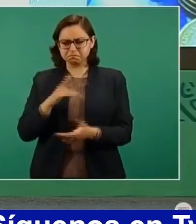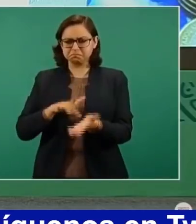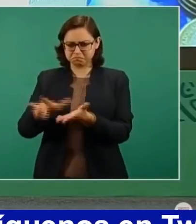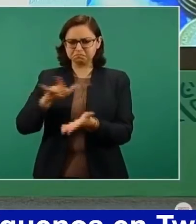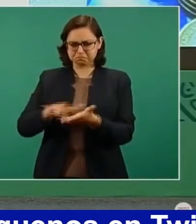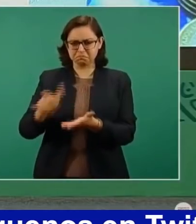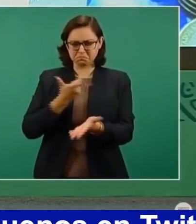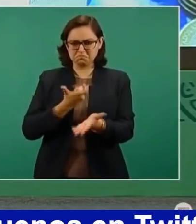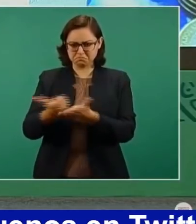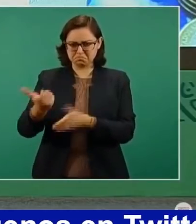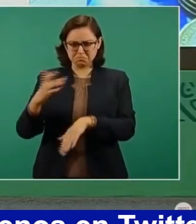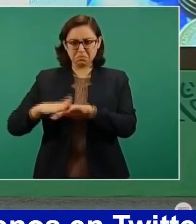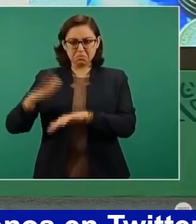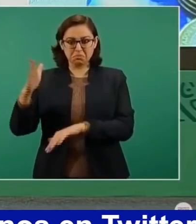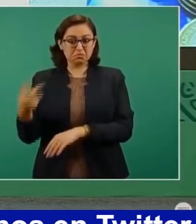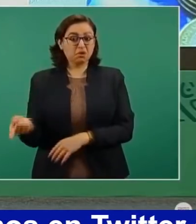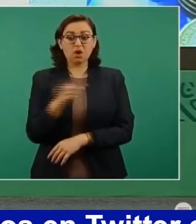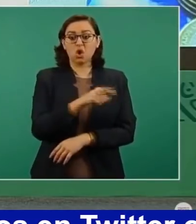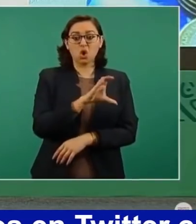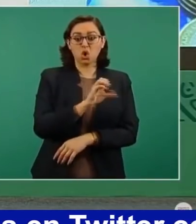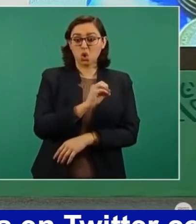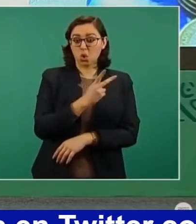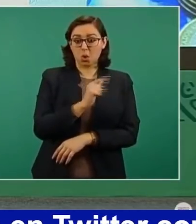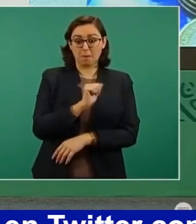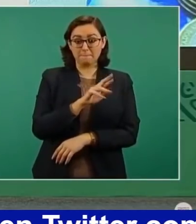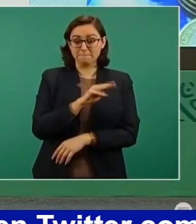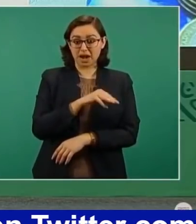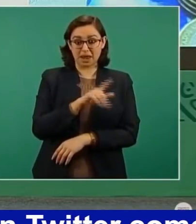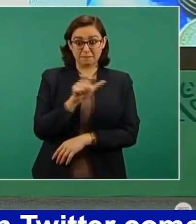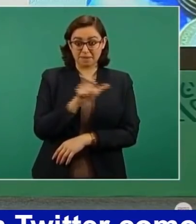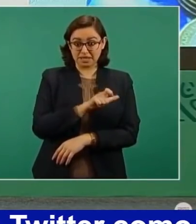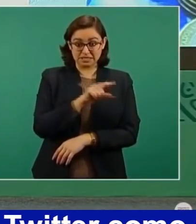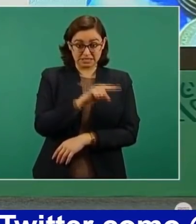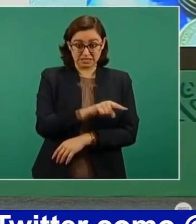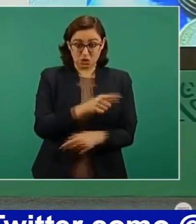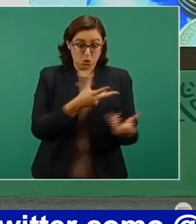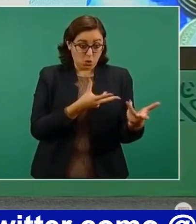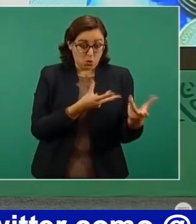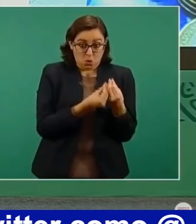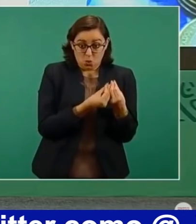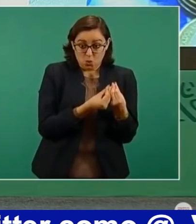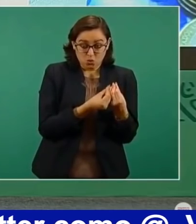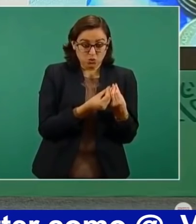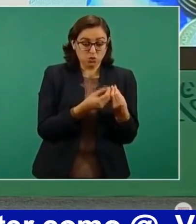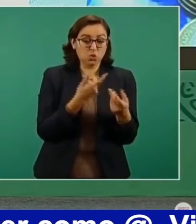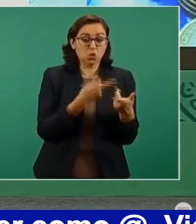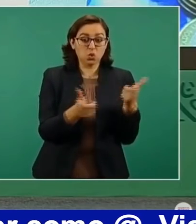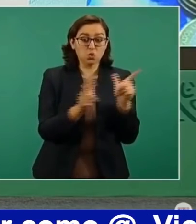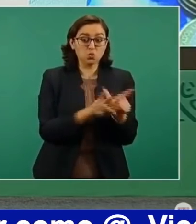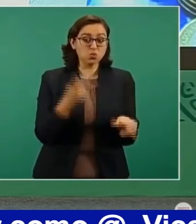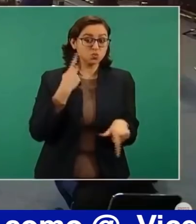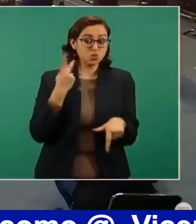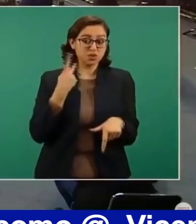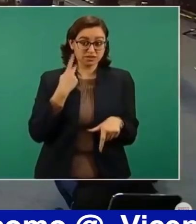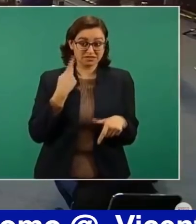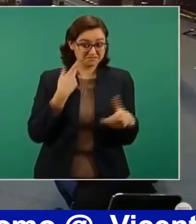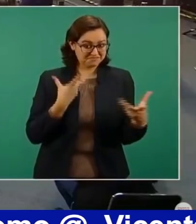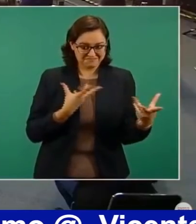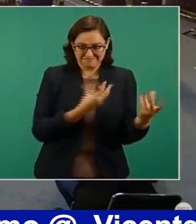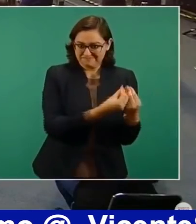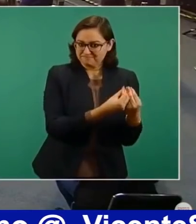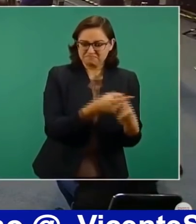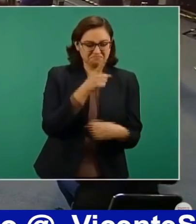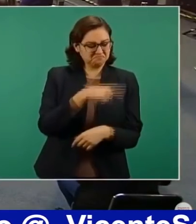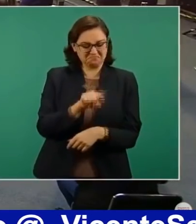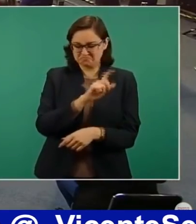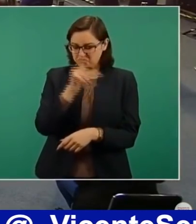embargo, Coparmex, los más vinculados a la cuestión partidista, se